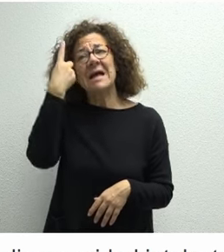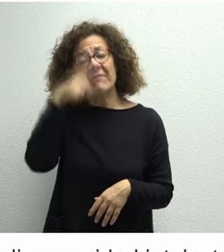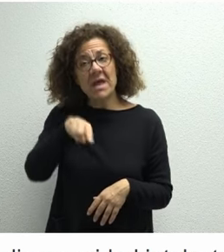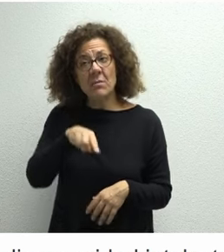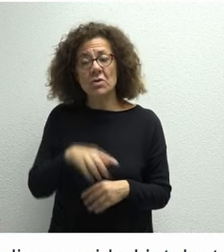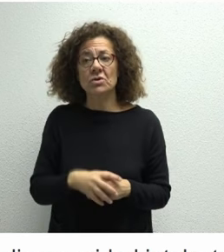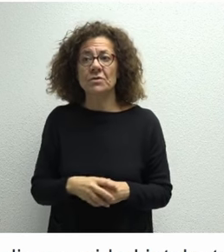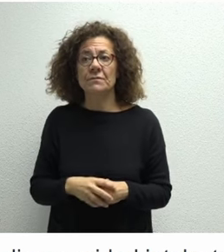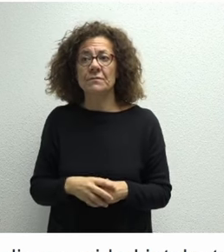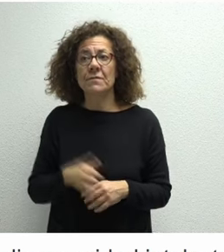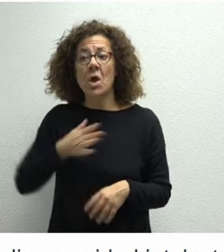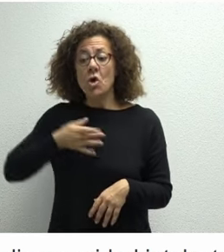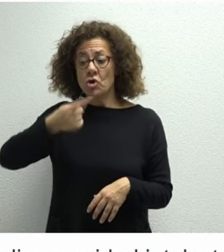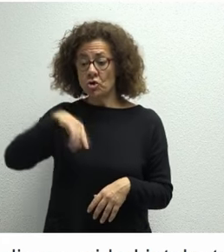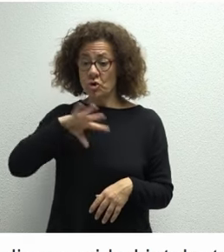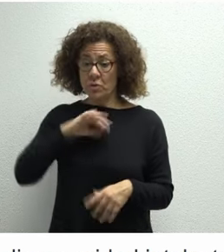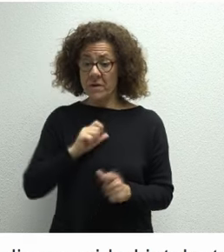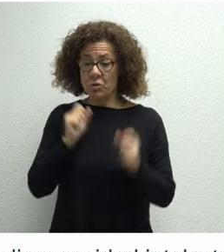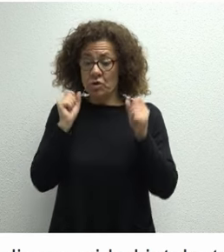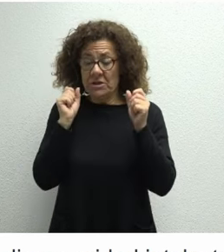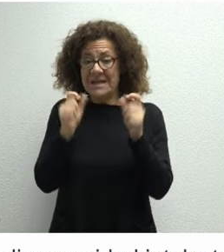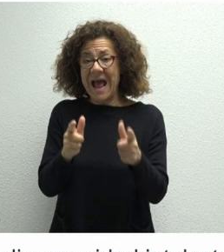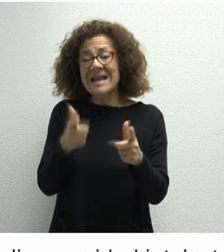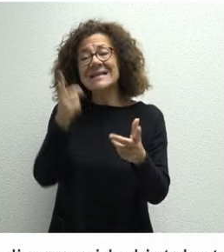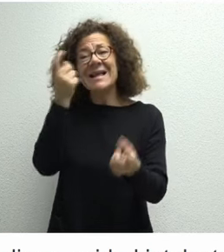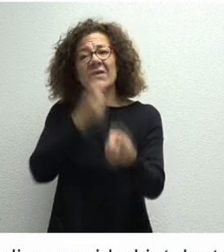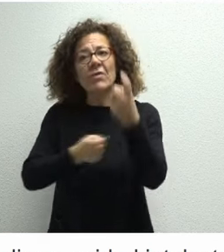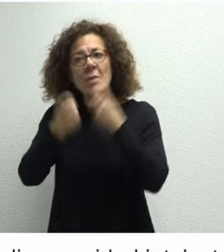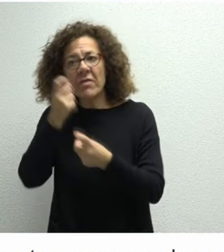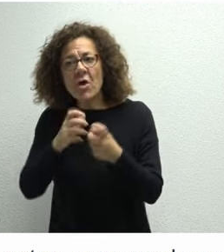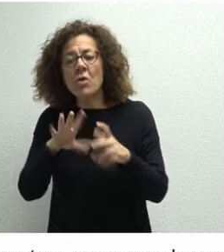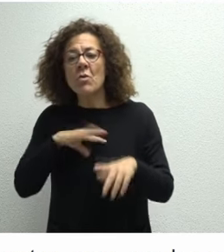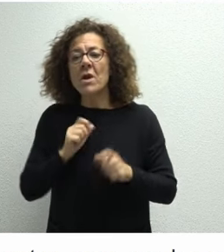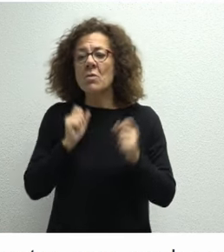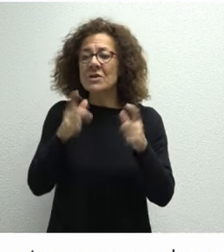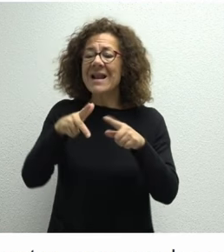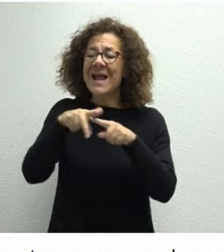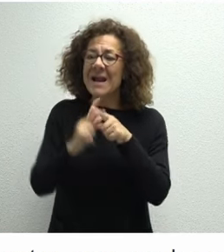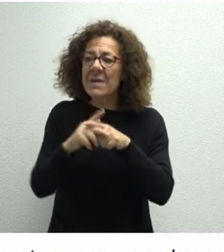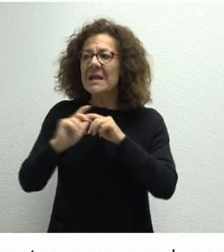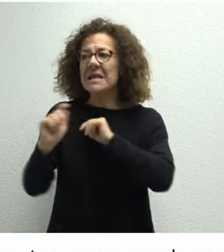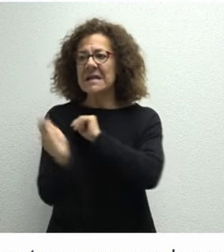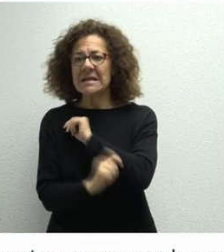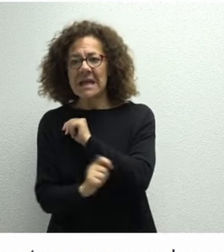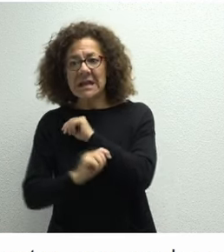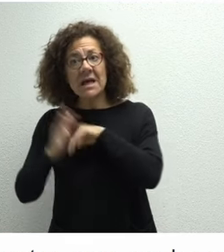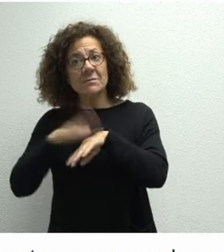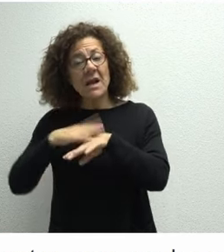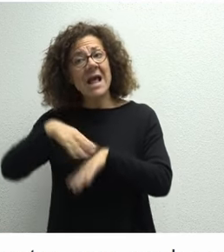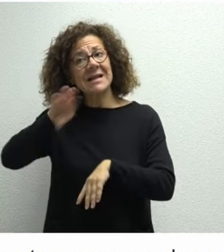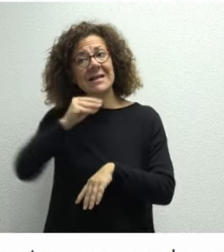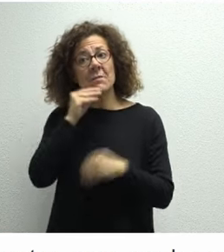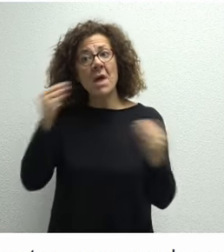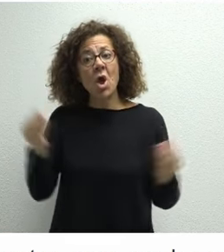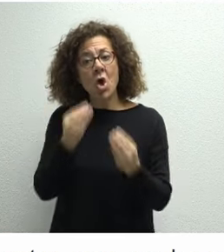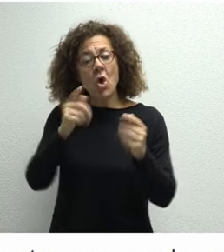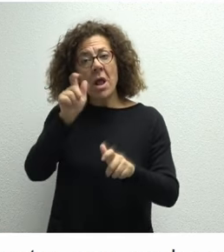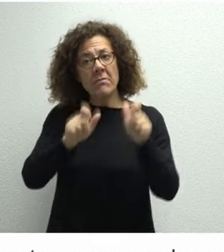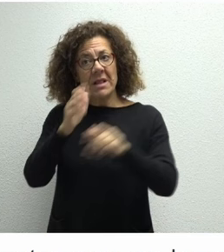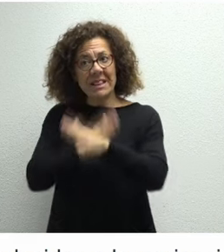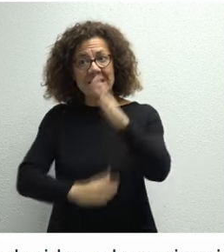que nosotros podíamos aportarles información podíamos aportarle herramientas y estrategias para comprender un poquito más a la población con